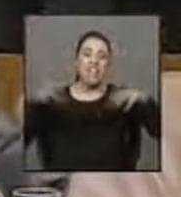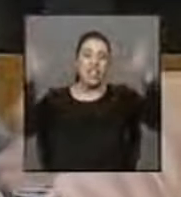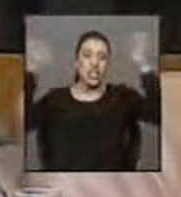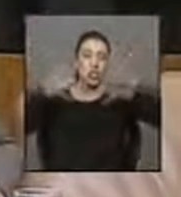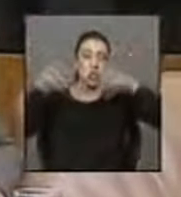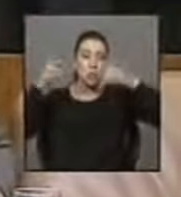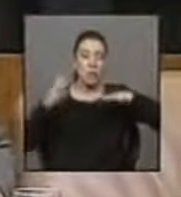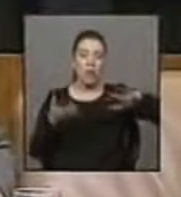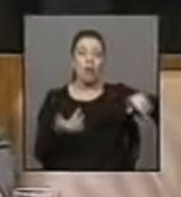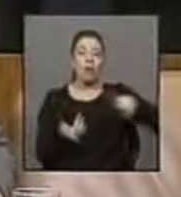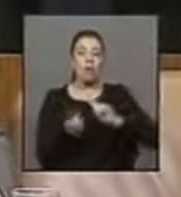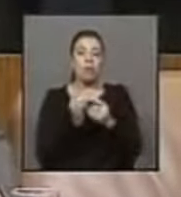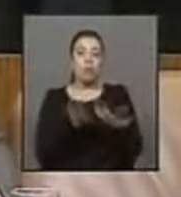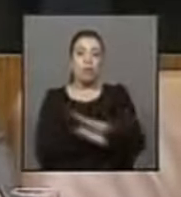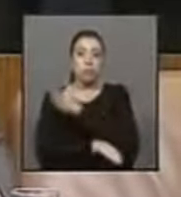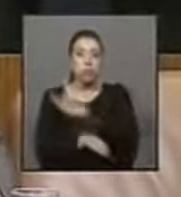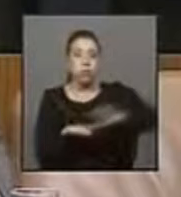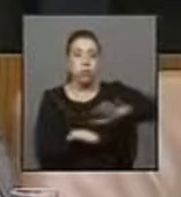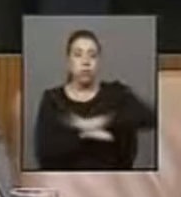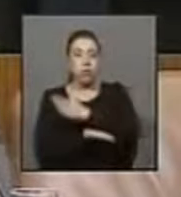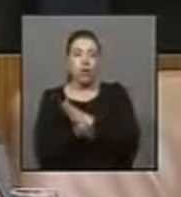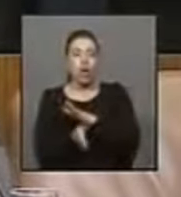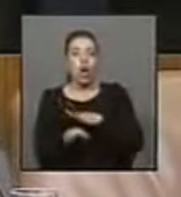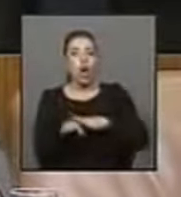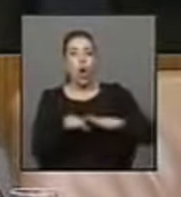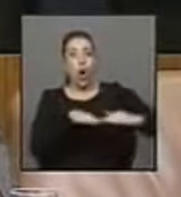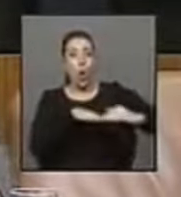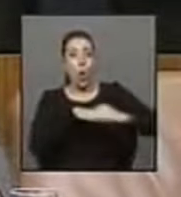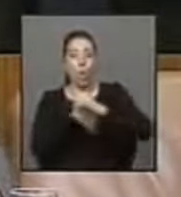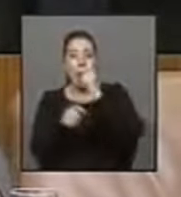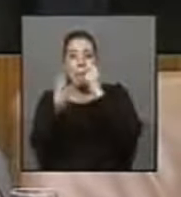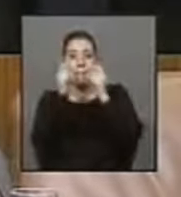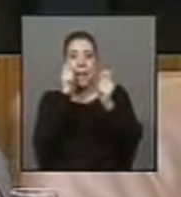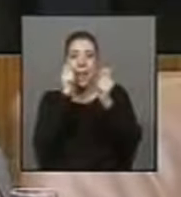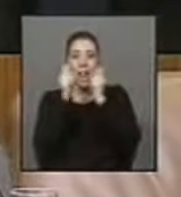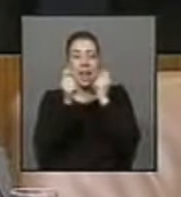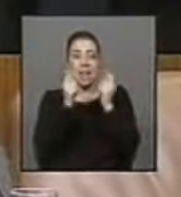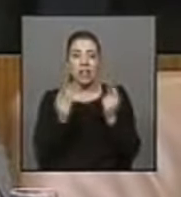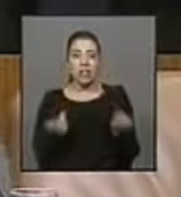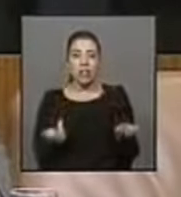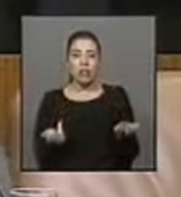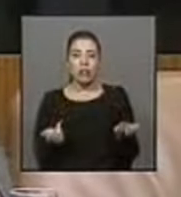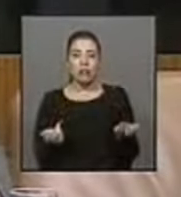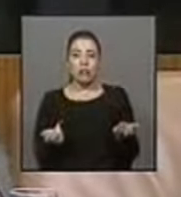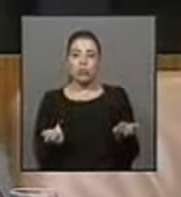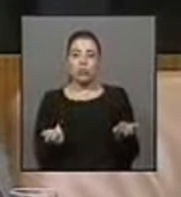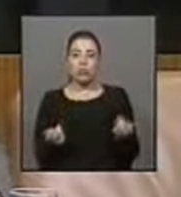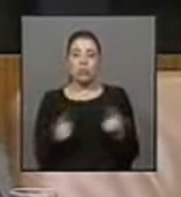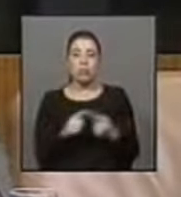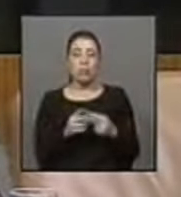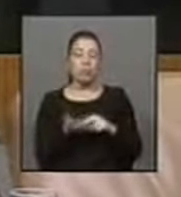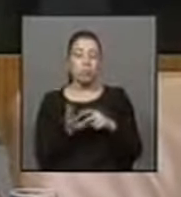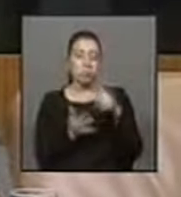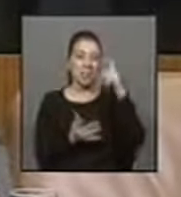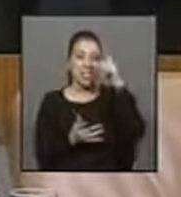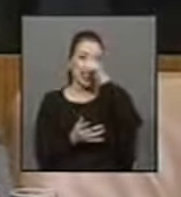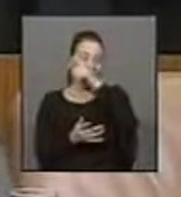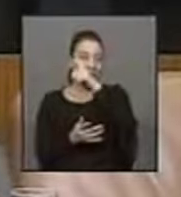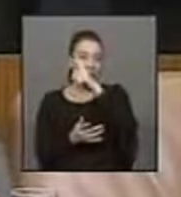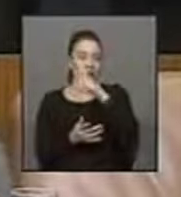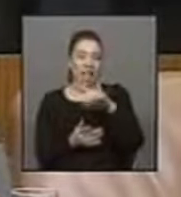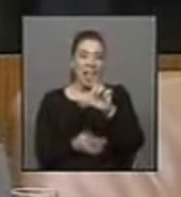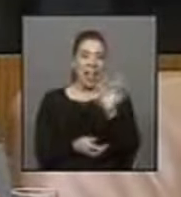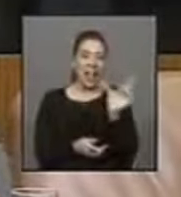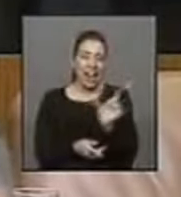hace resbaladizo los caminos. Tenemos curvas peligrosas que a razón de la dificultad